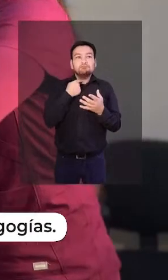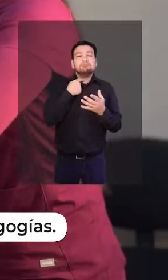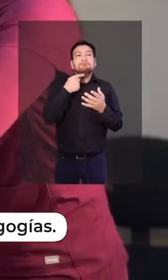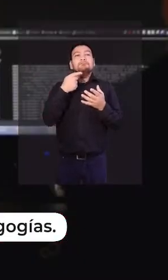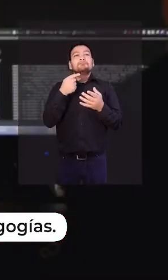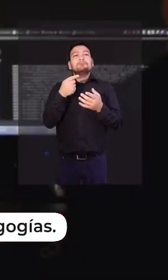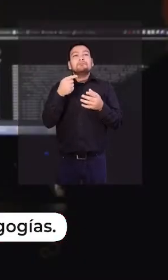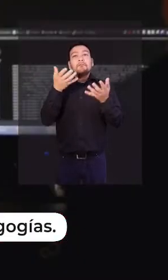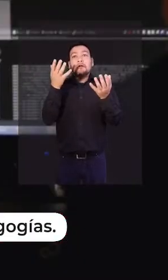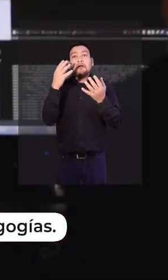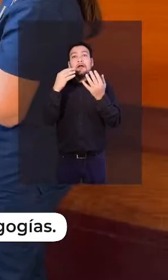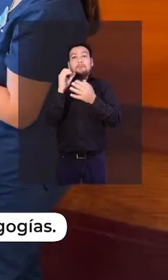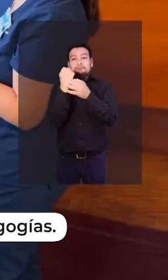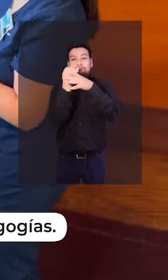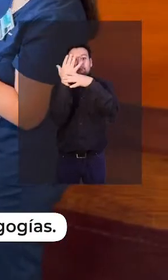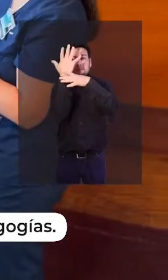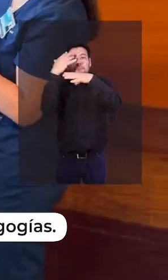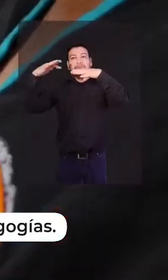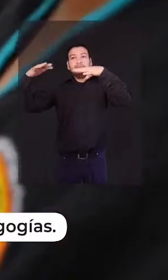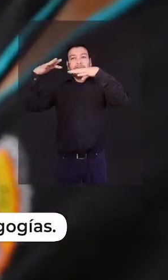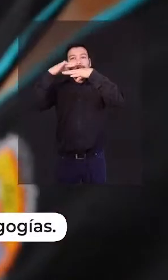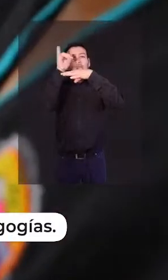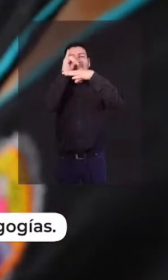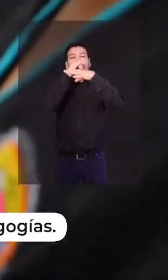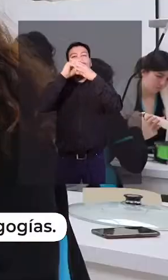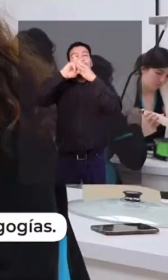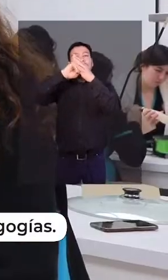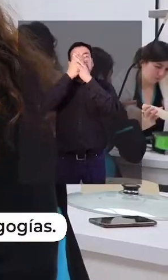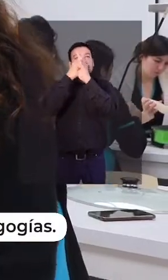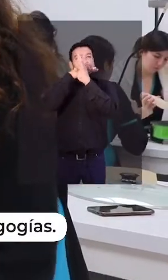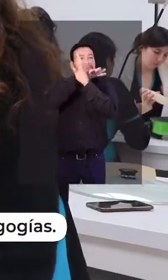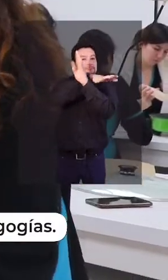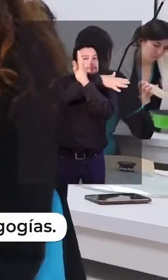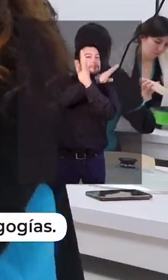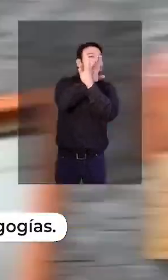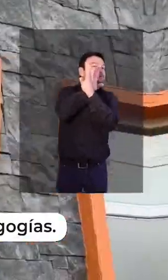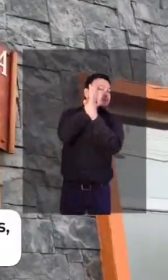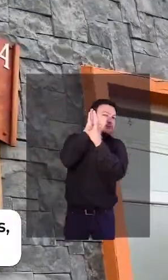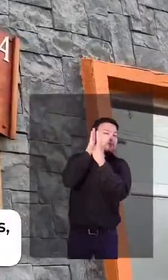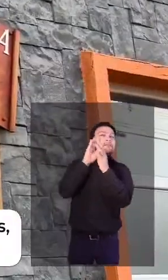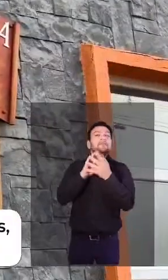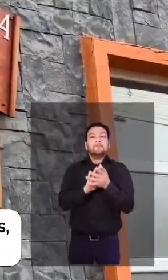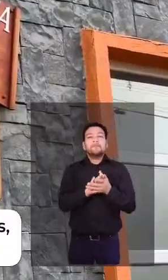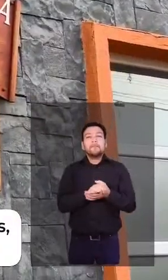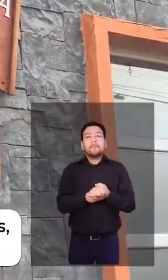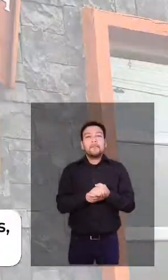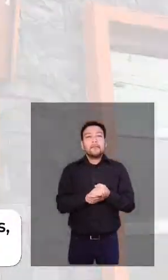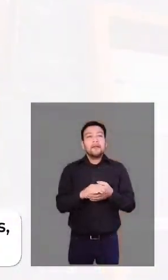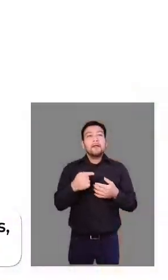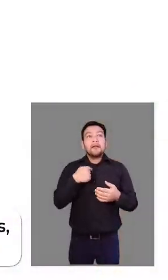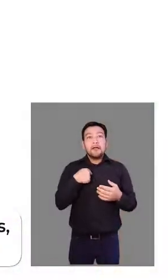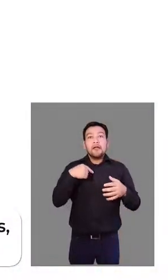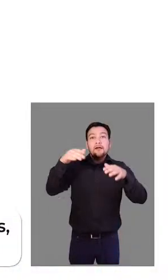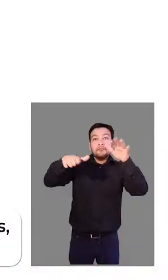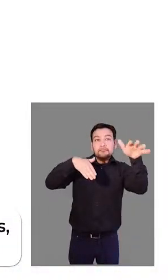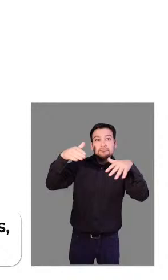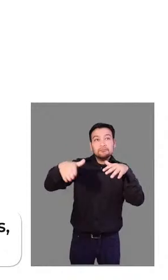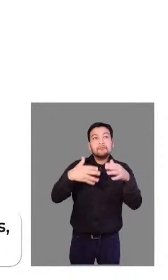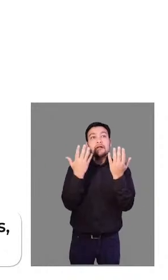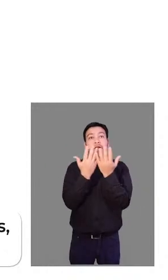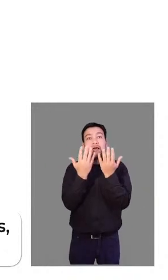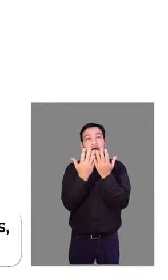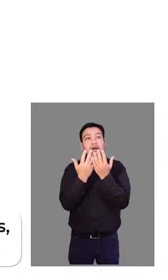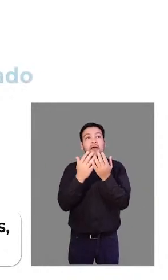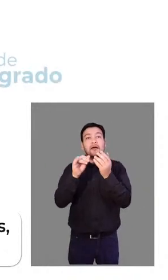ciencias de la salud, ingeniería y tecnología y pedagogías. Nuestra universidad cuenta con 5